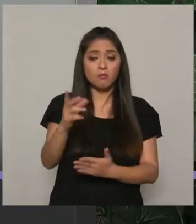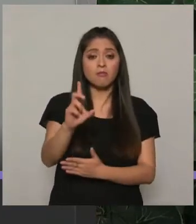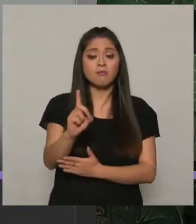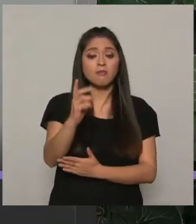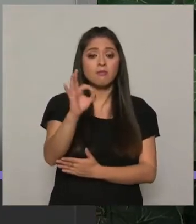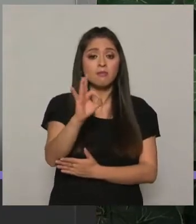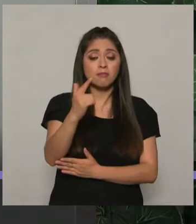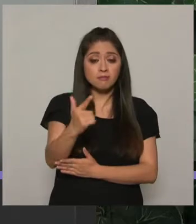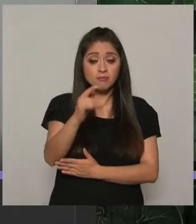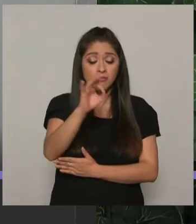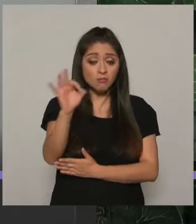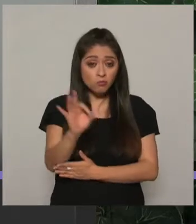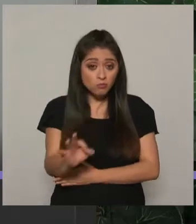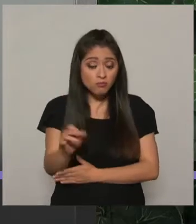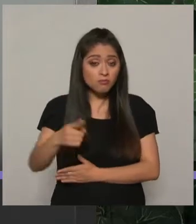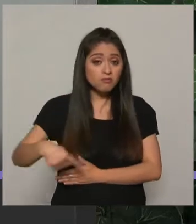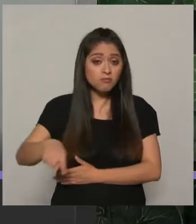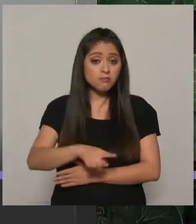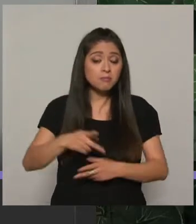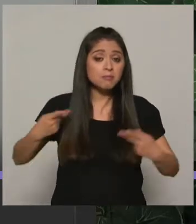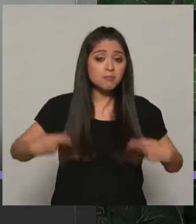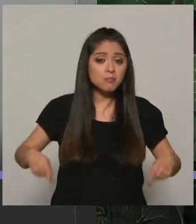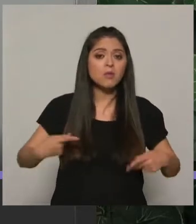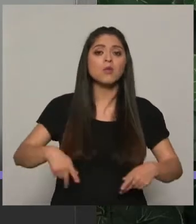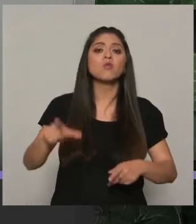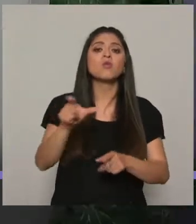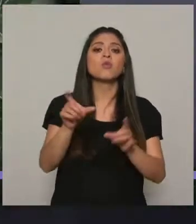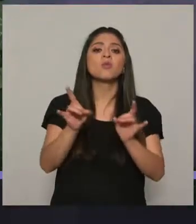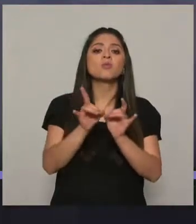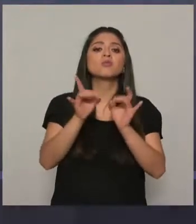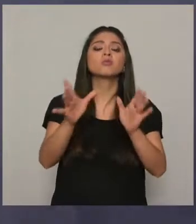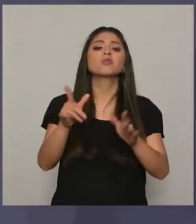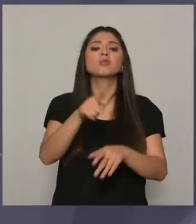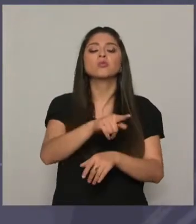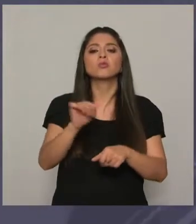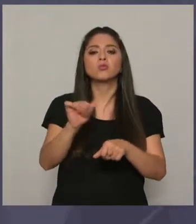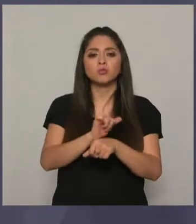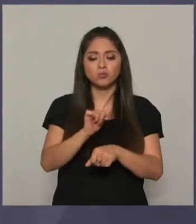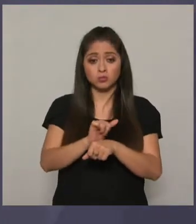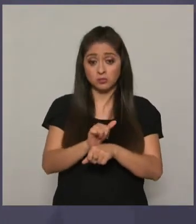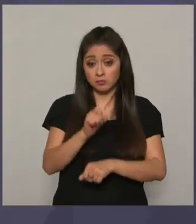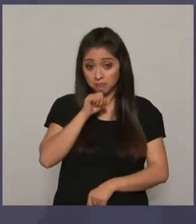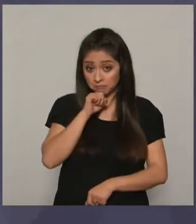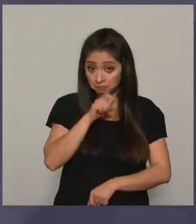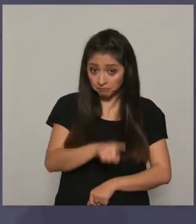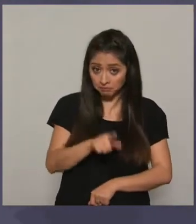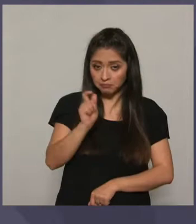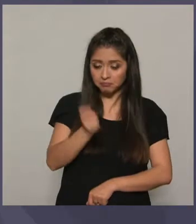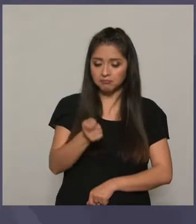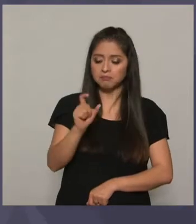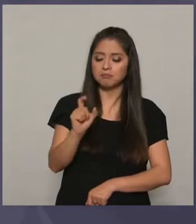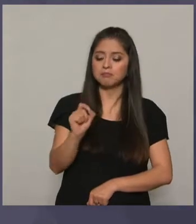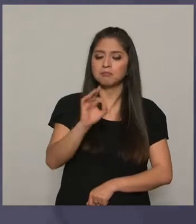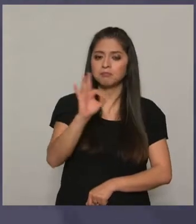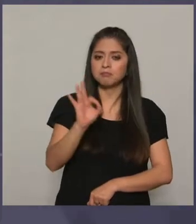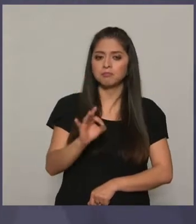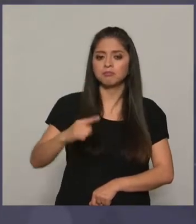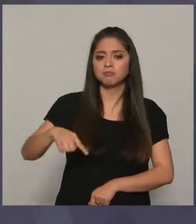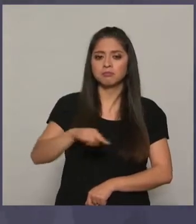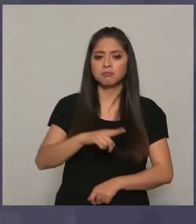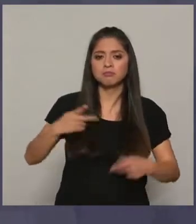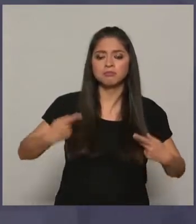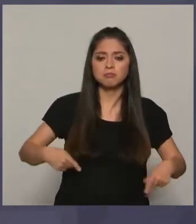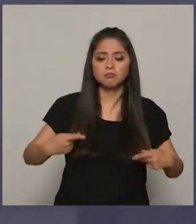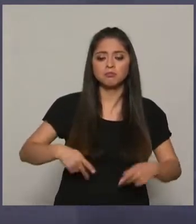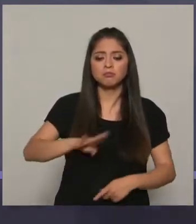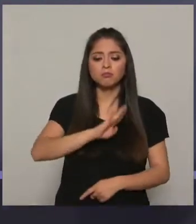del total de usuarios involucrados en este tipo de hechos de tránsito, y al mismo tiempo representan el 20% de las personas que están